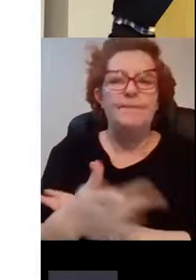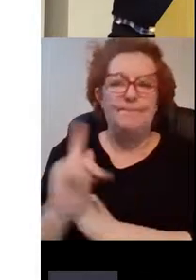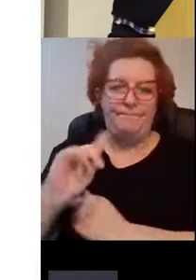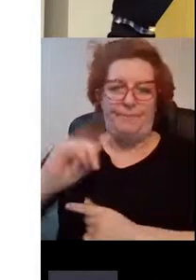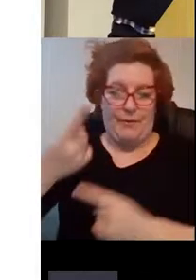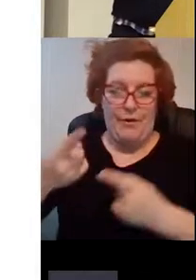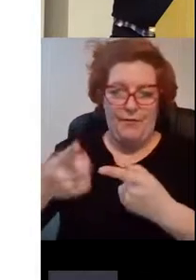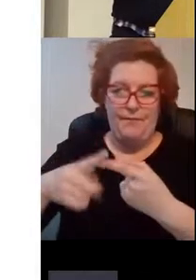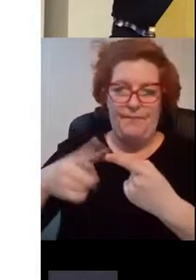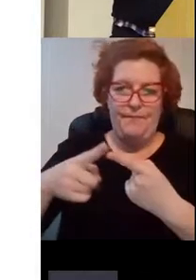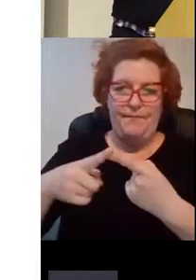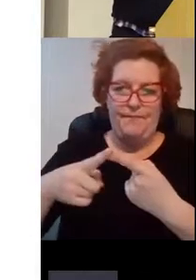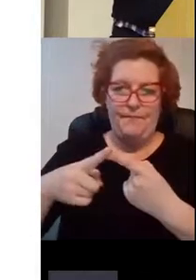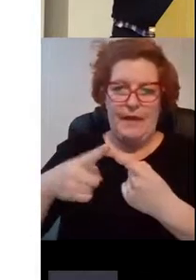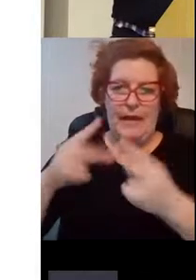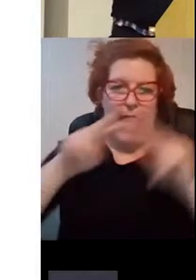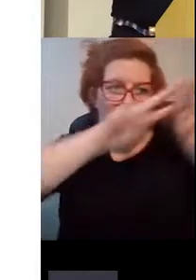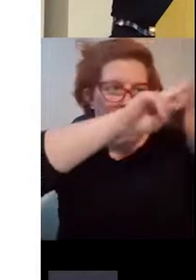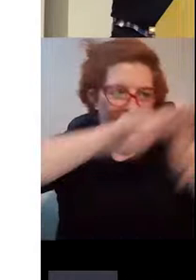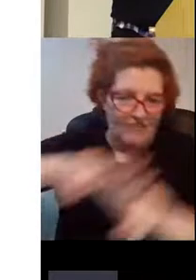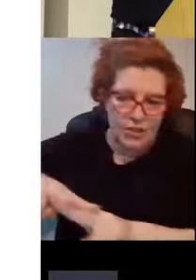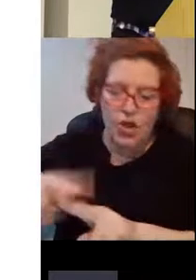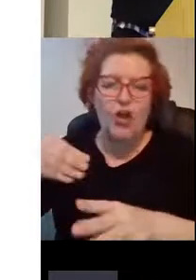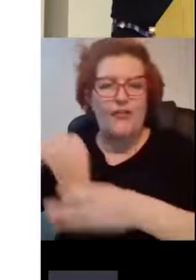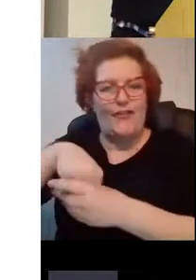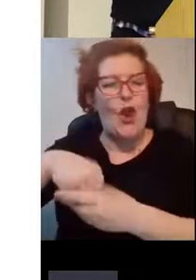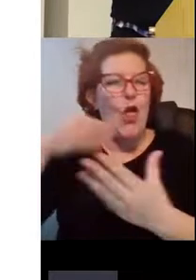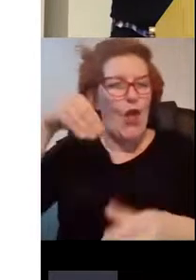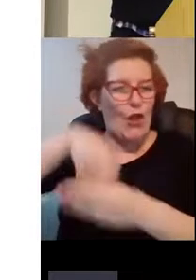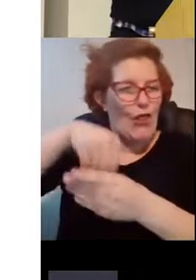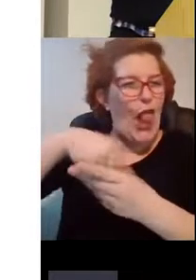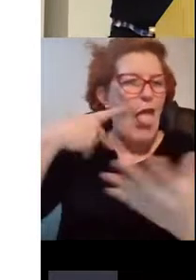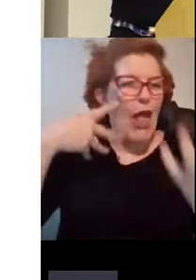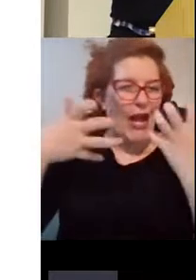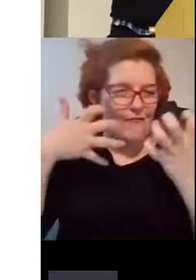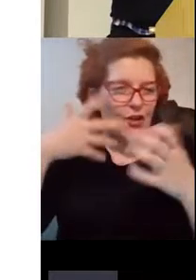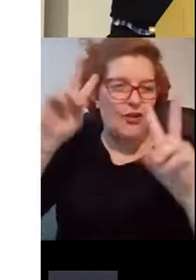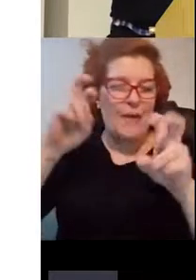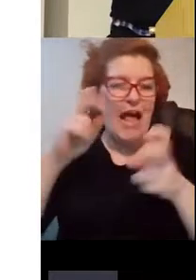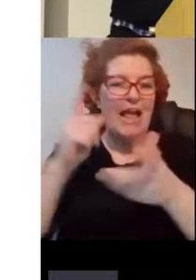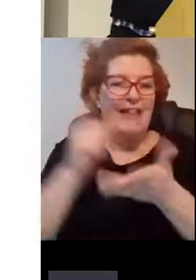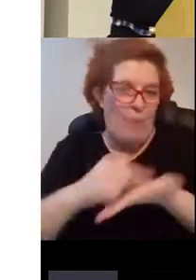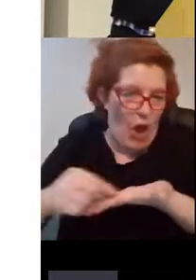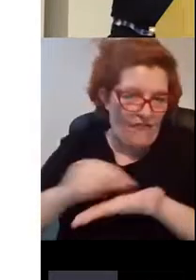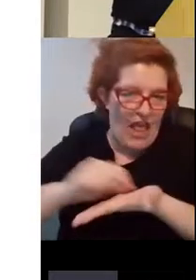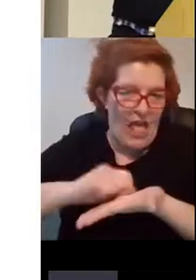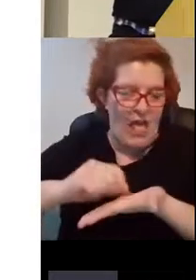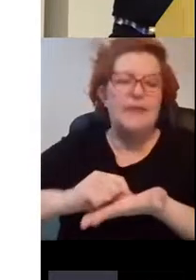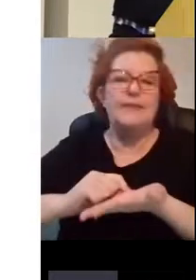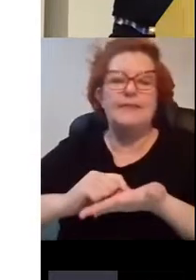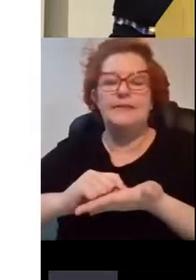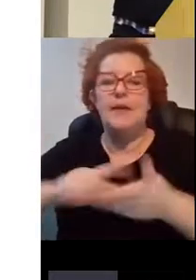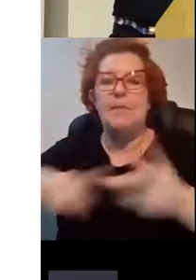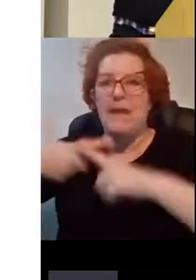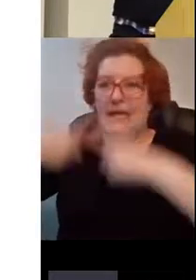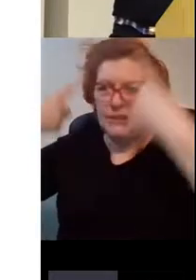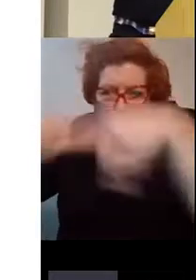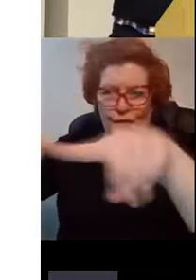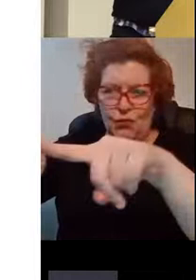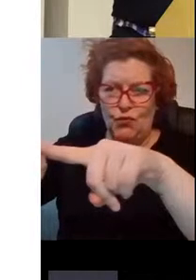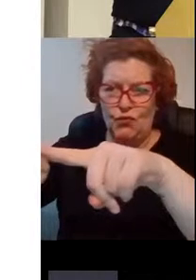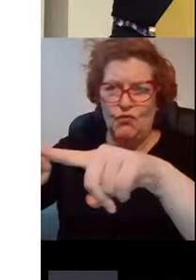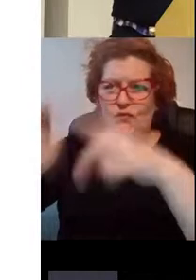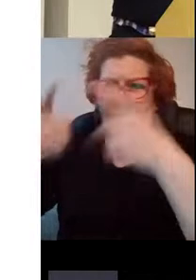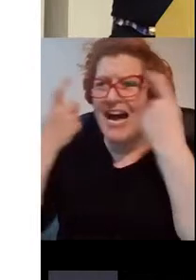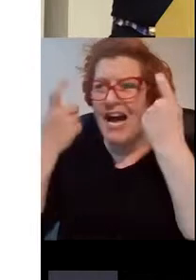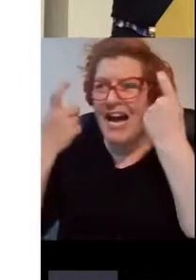pues hacer la última revisión a contenidos de expresión gráfica en torno a la tipografía, y por otro lado, que sean ellos mismos los que vayan a